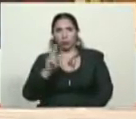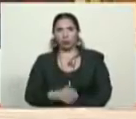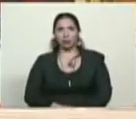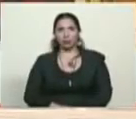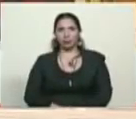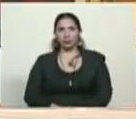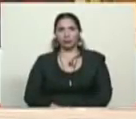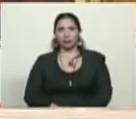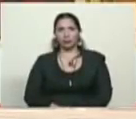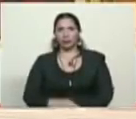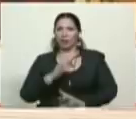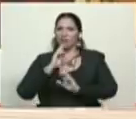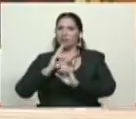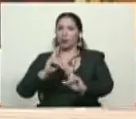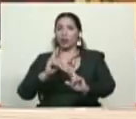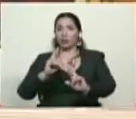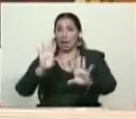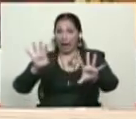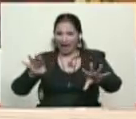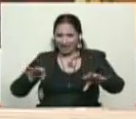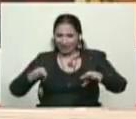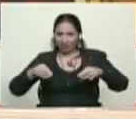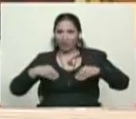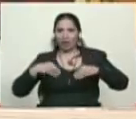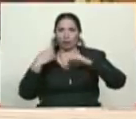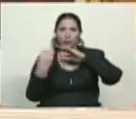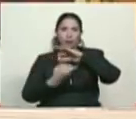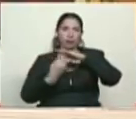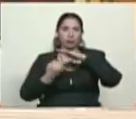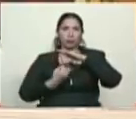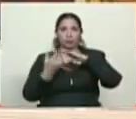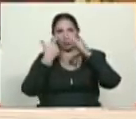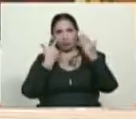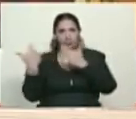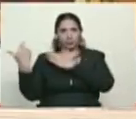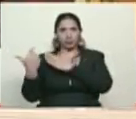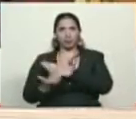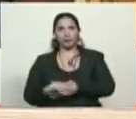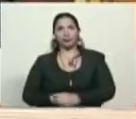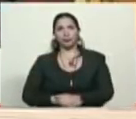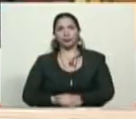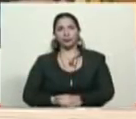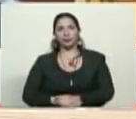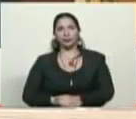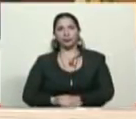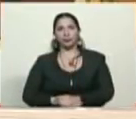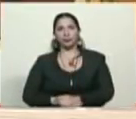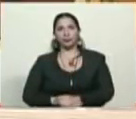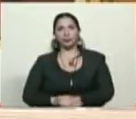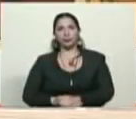los resultados aceptados institucionalmente arrojaron